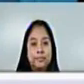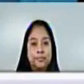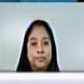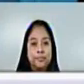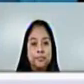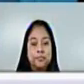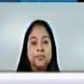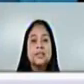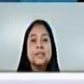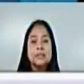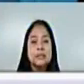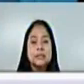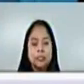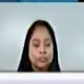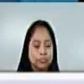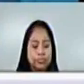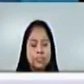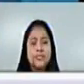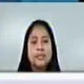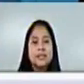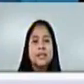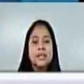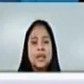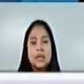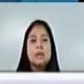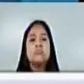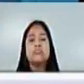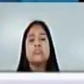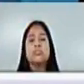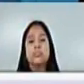hermana República de Guatemala.